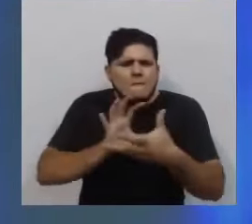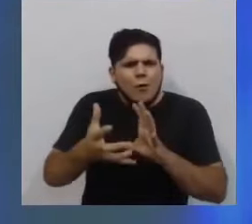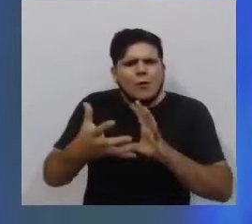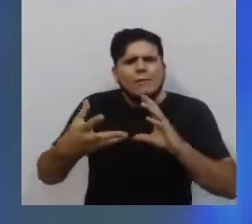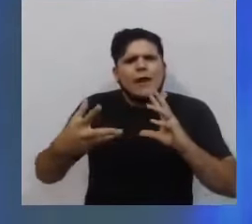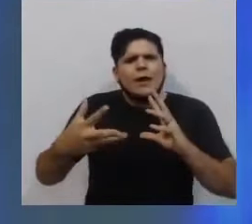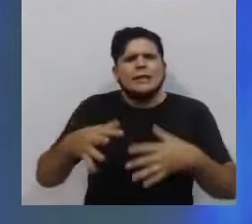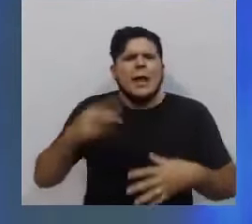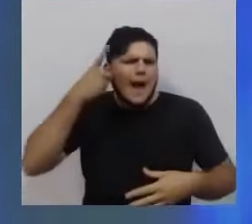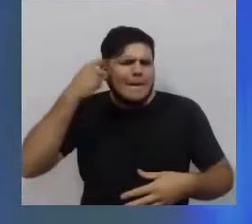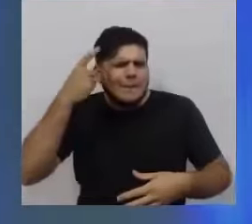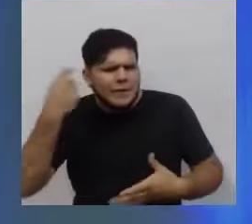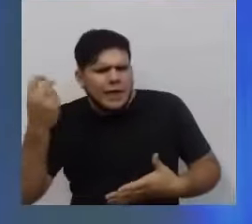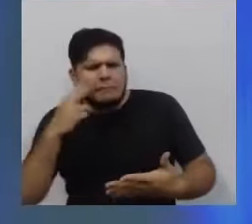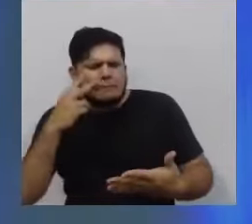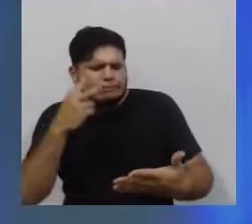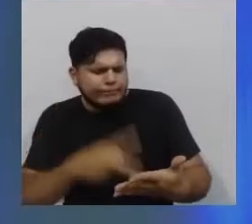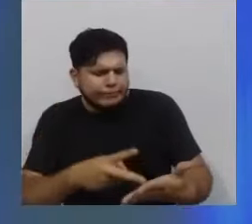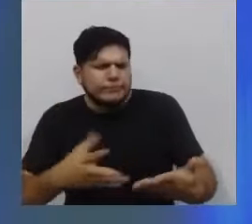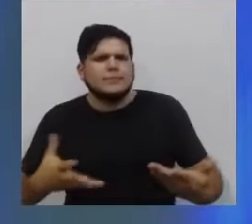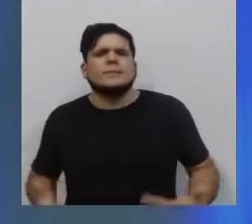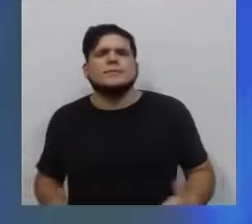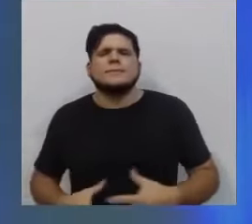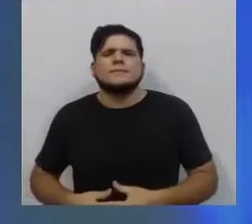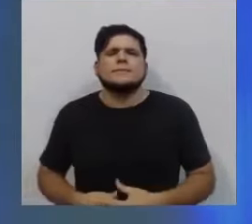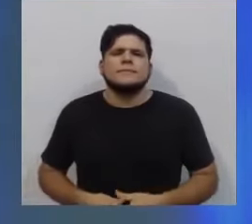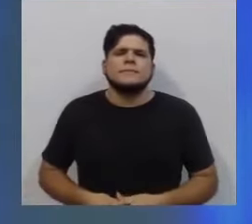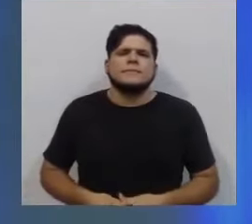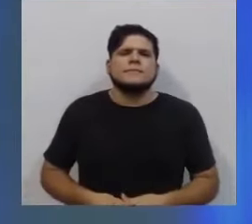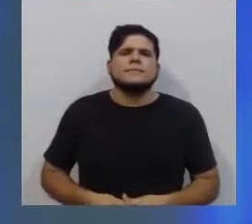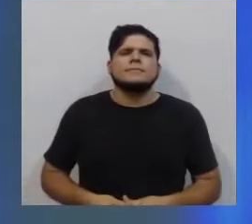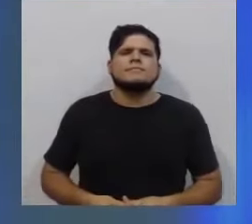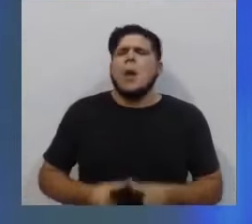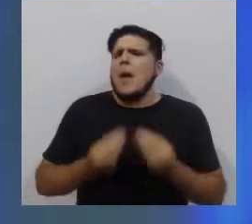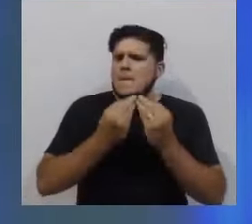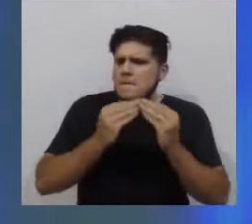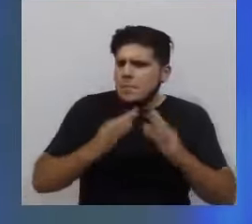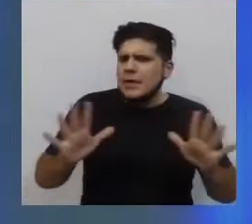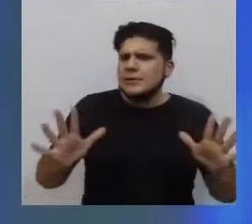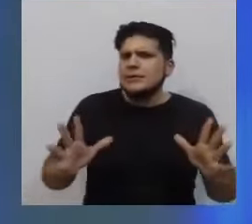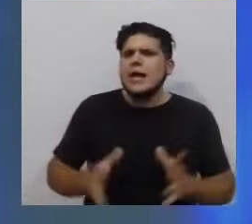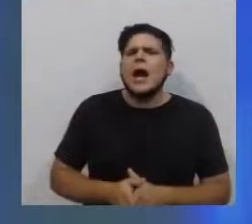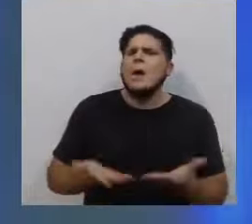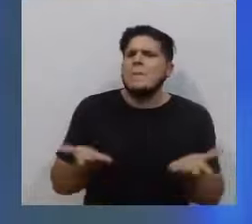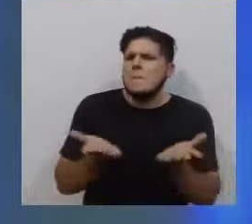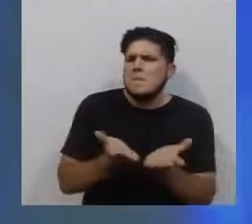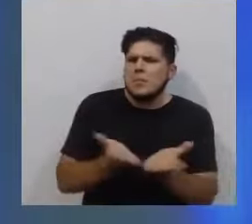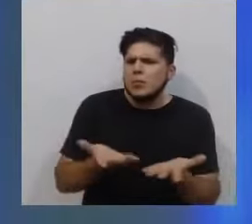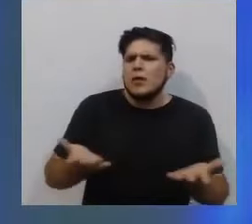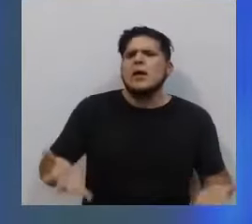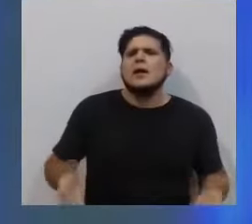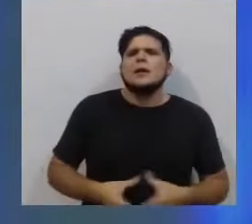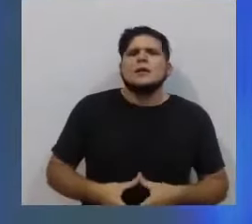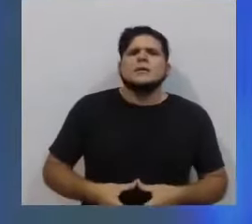adquiera un cuaderno y un lápiz y comience a estudiar proverbios o si quiere estudiar juan o quiere estudiar mate